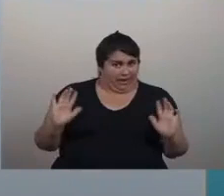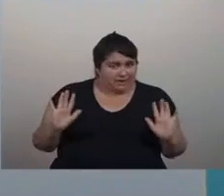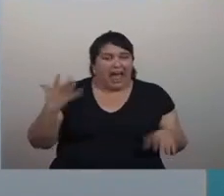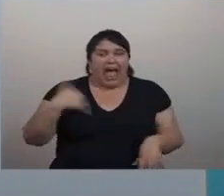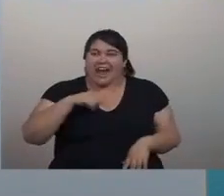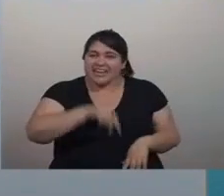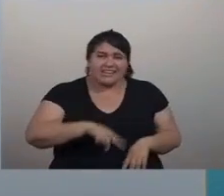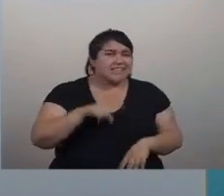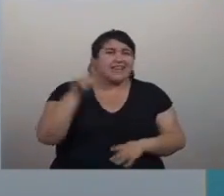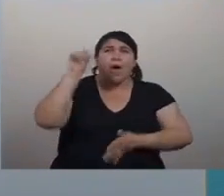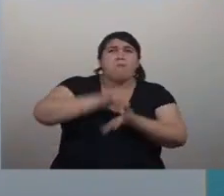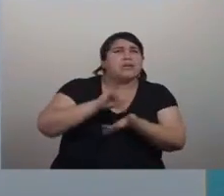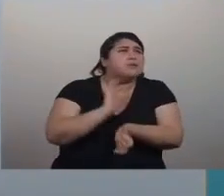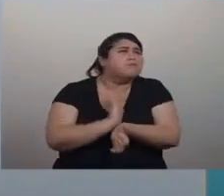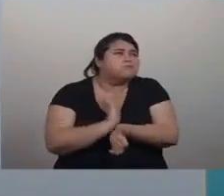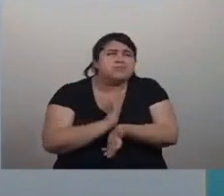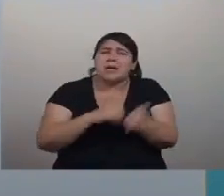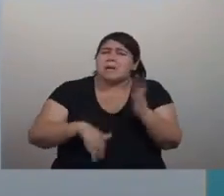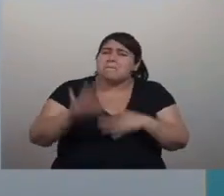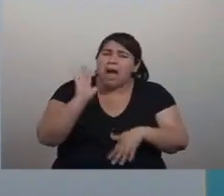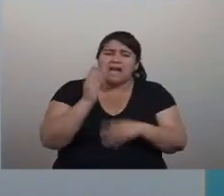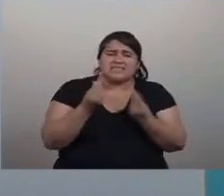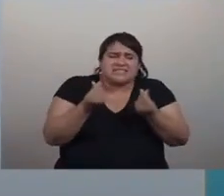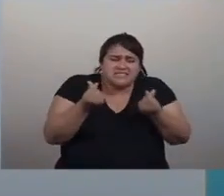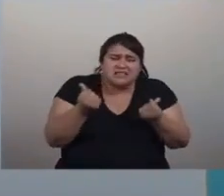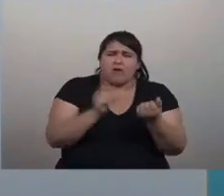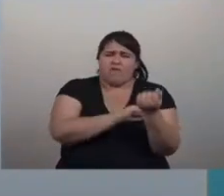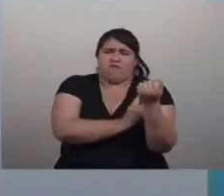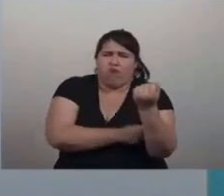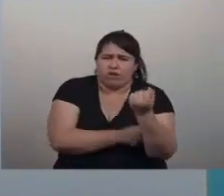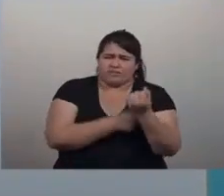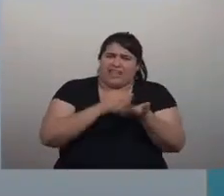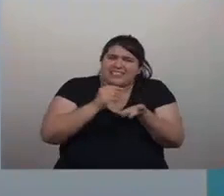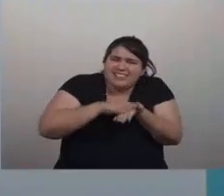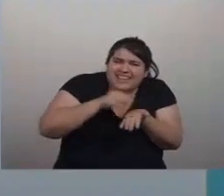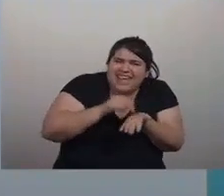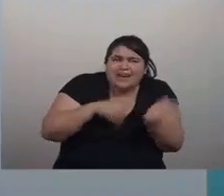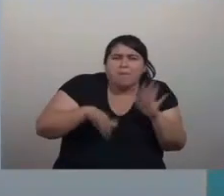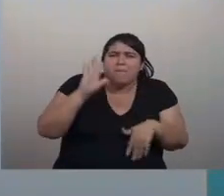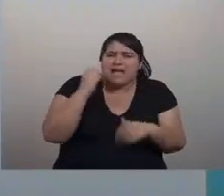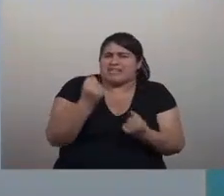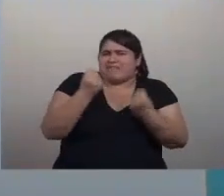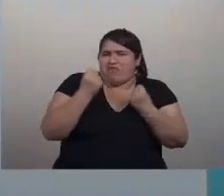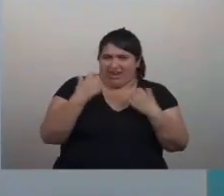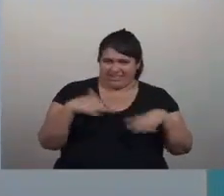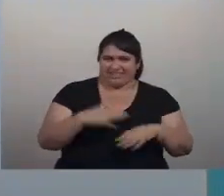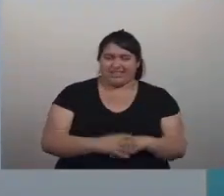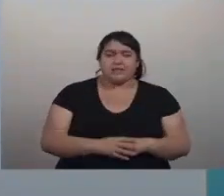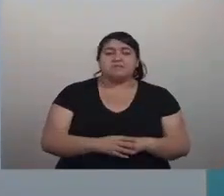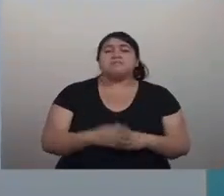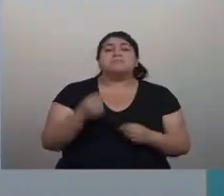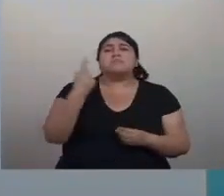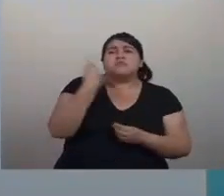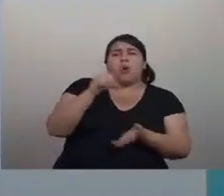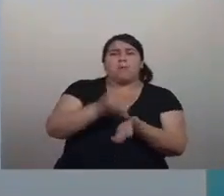Argentina es uno de los países con el nivel de fertilidad de productividad agropecuaria más alta del mundo uno de los países digo para